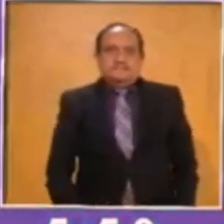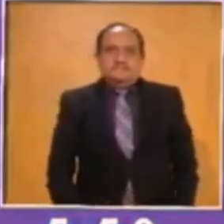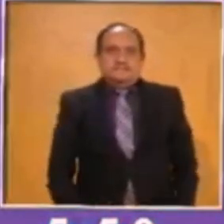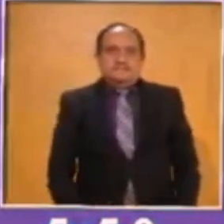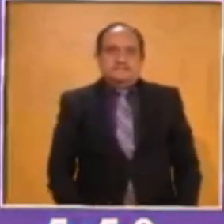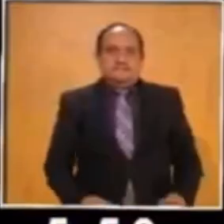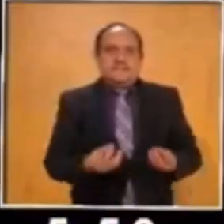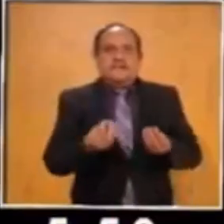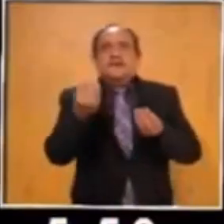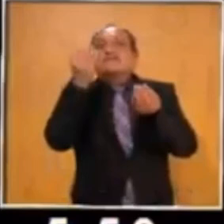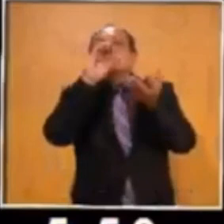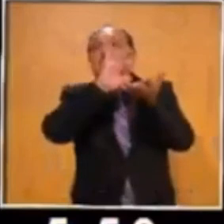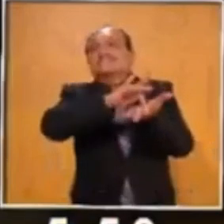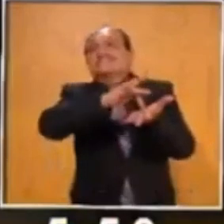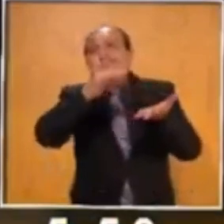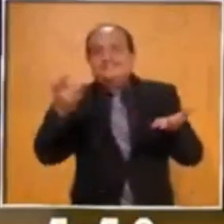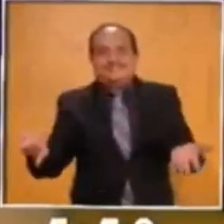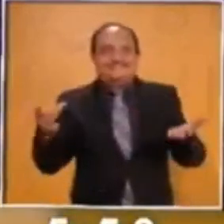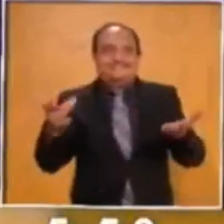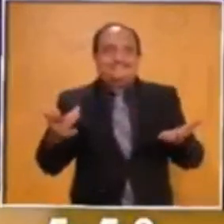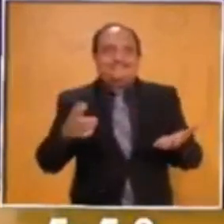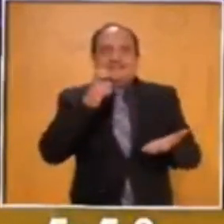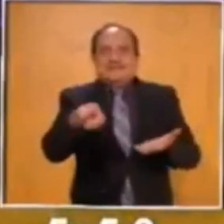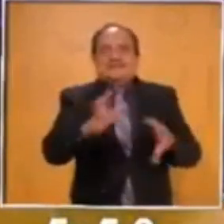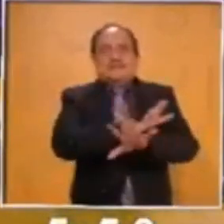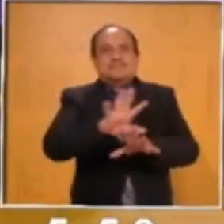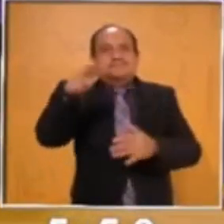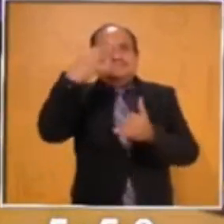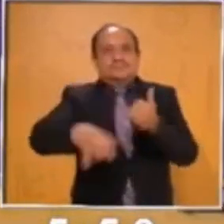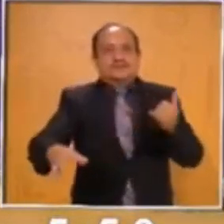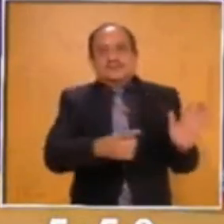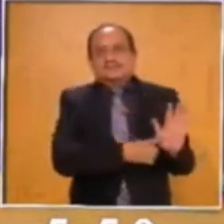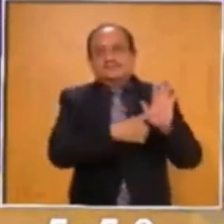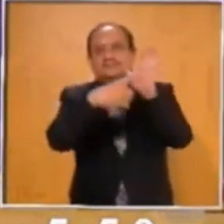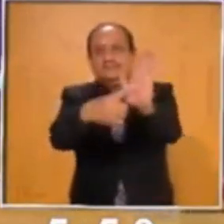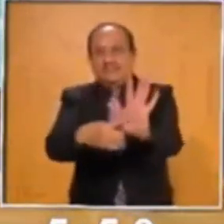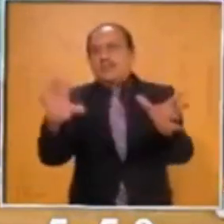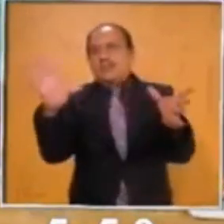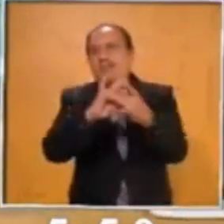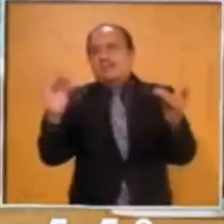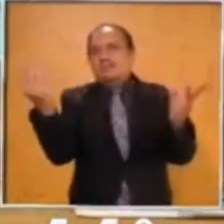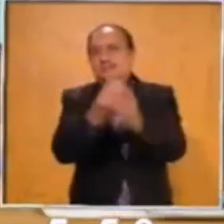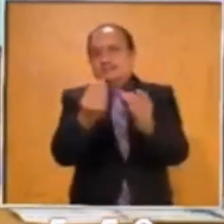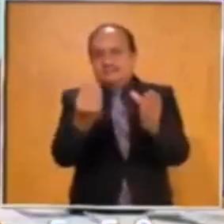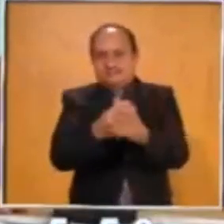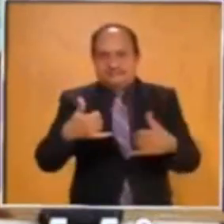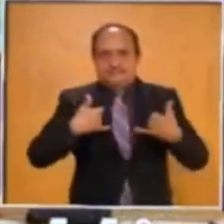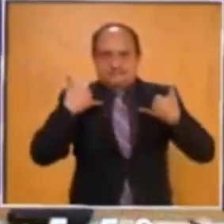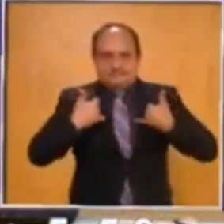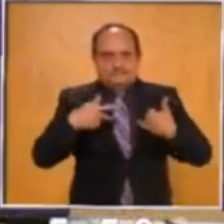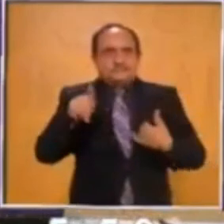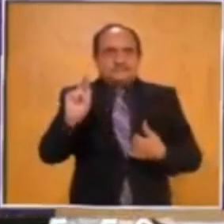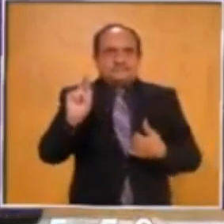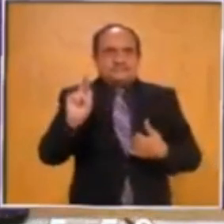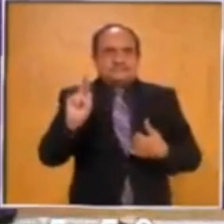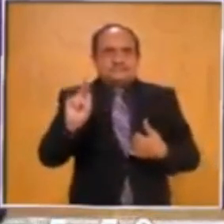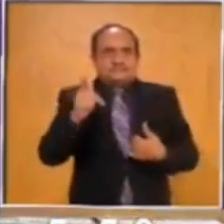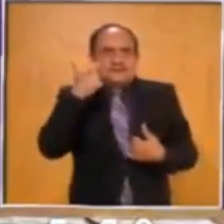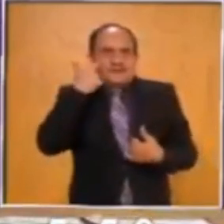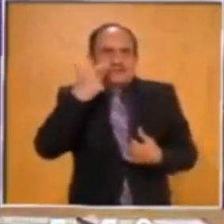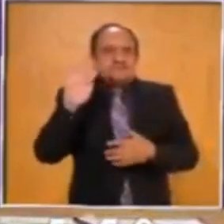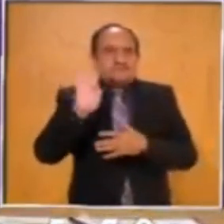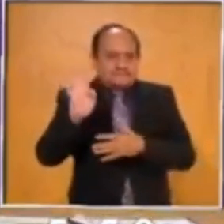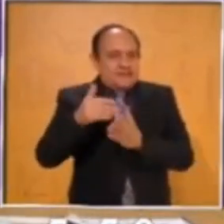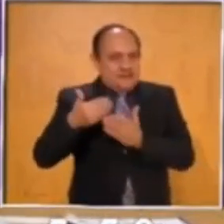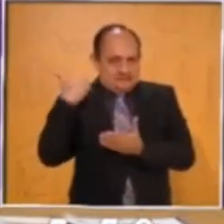Muchas, muchas gracias. Con esto terminamos la presentación, muchachos. ¿Sí? Pero no quiero